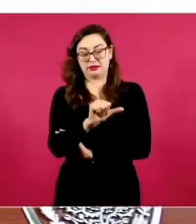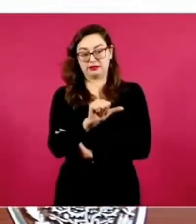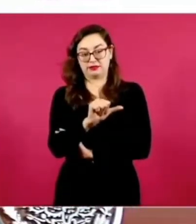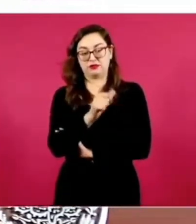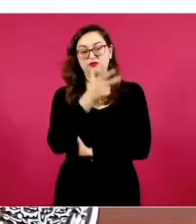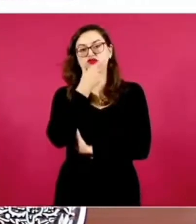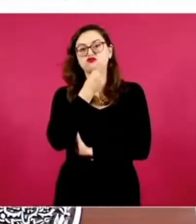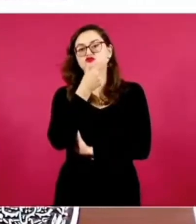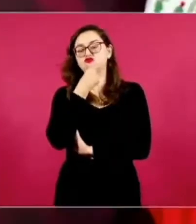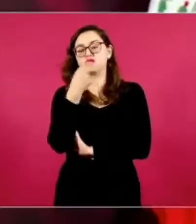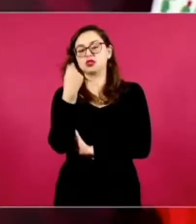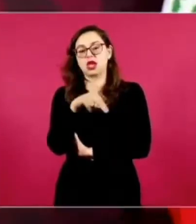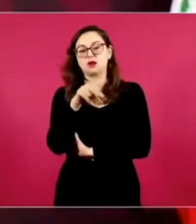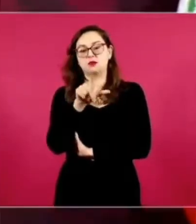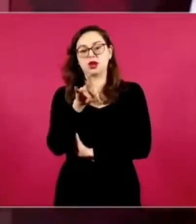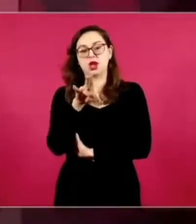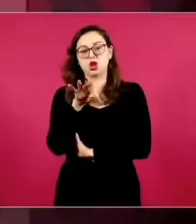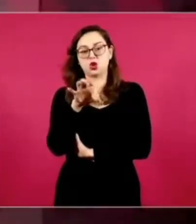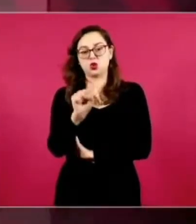Luis